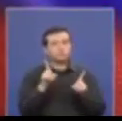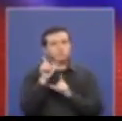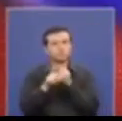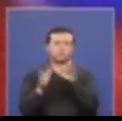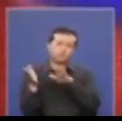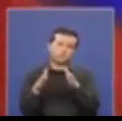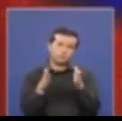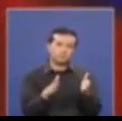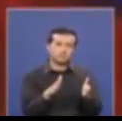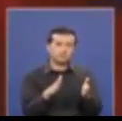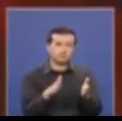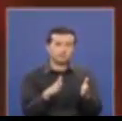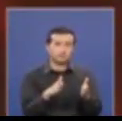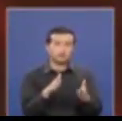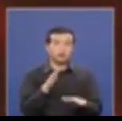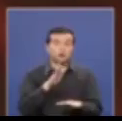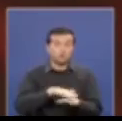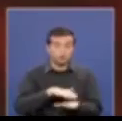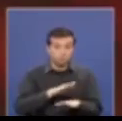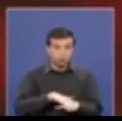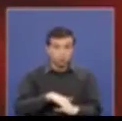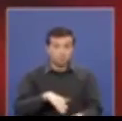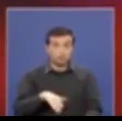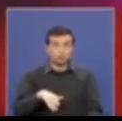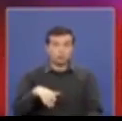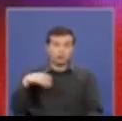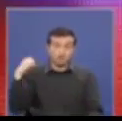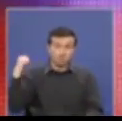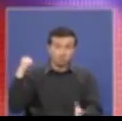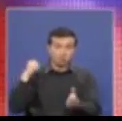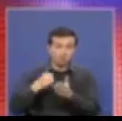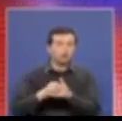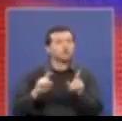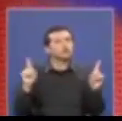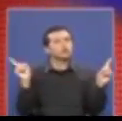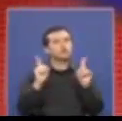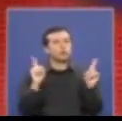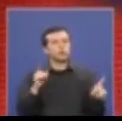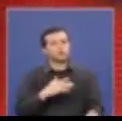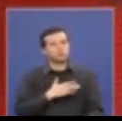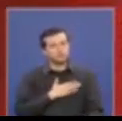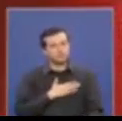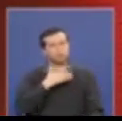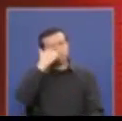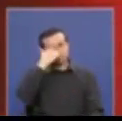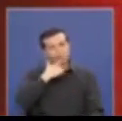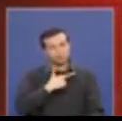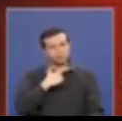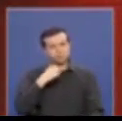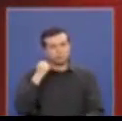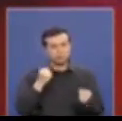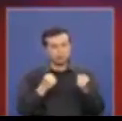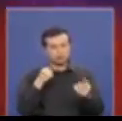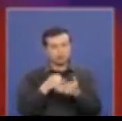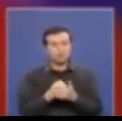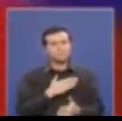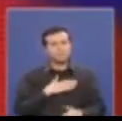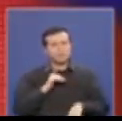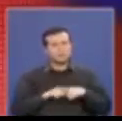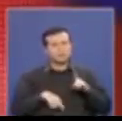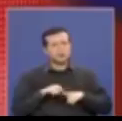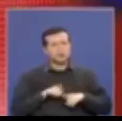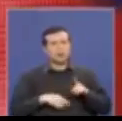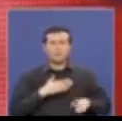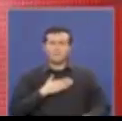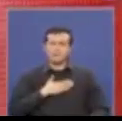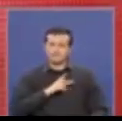que se perdieron, eso no fue falla mecánica, fue una dolorosa falla humana. Y que no hablen de esas pérdidas, porque yo perdí un querido amigo,